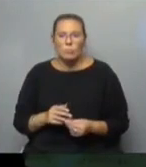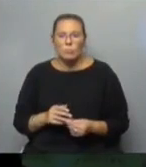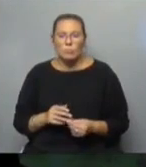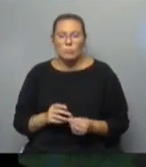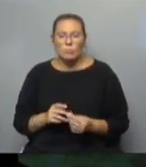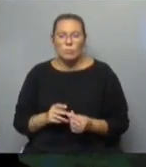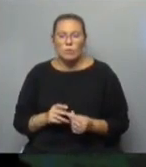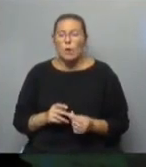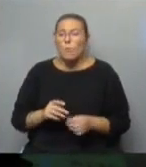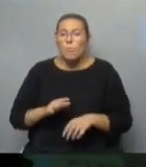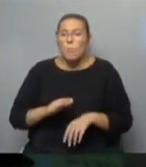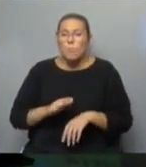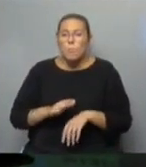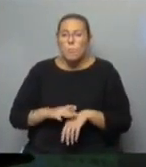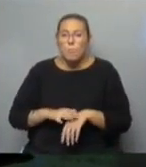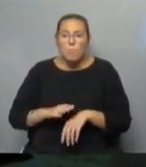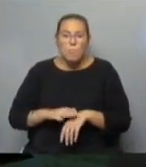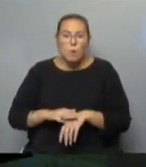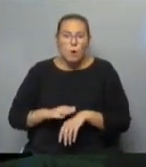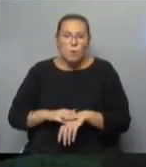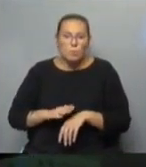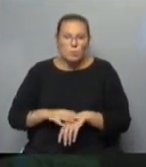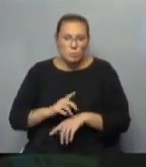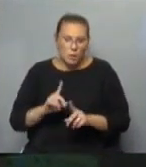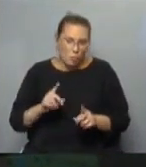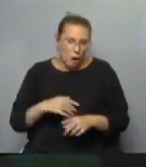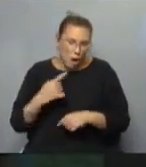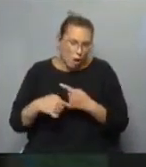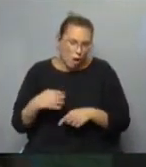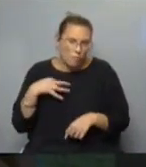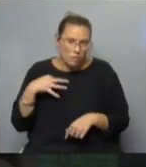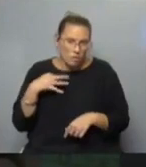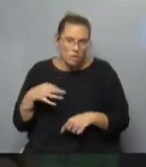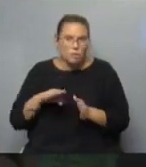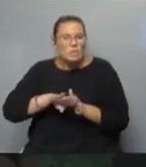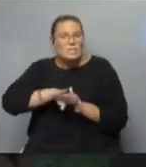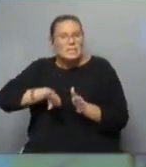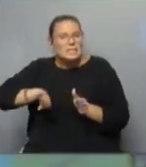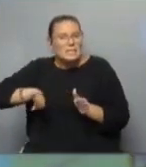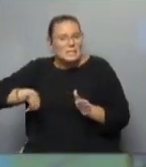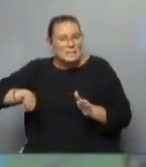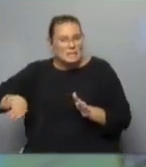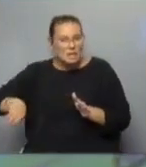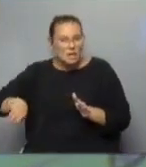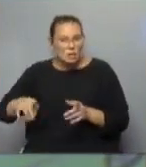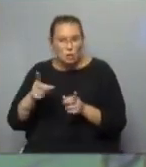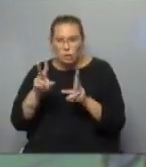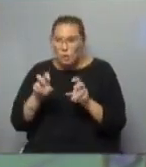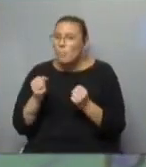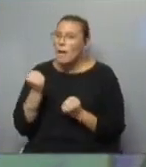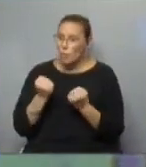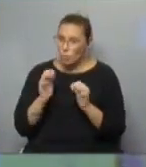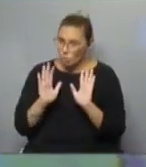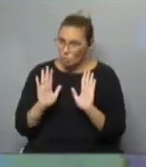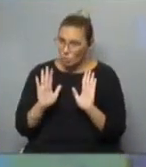Y entonces es un momento, siempre que tengas subsistencia, ¿eh? Ojo, estoy apartando cuidadosamente la parte económica.